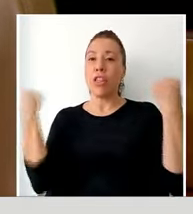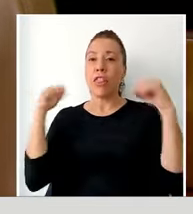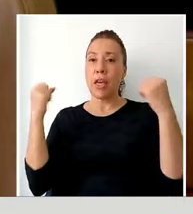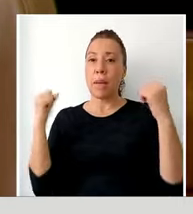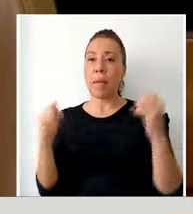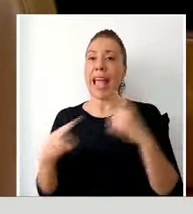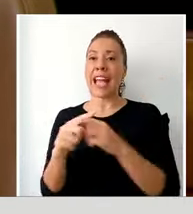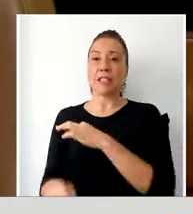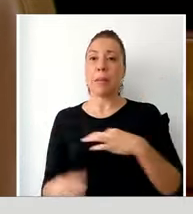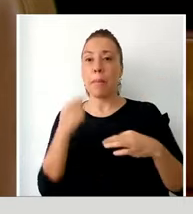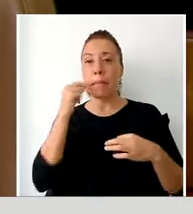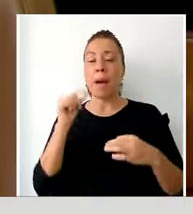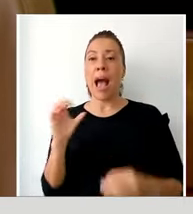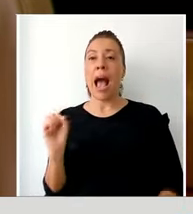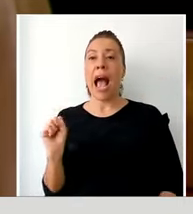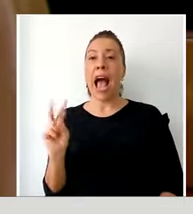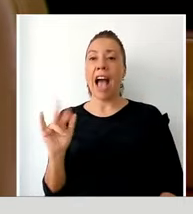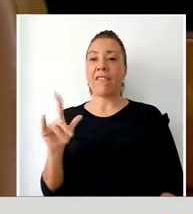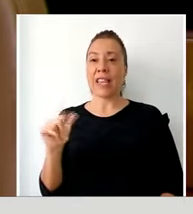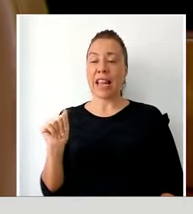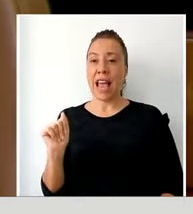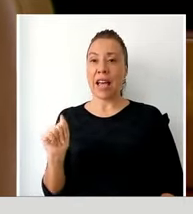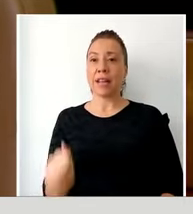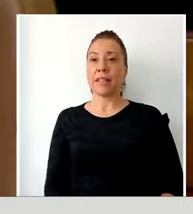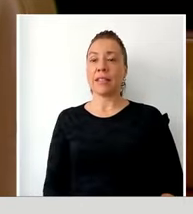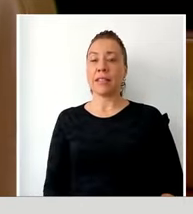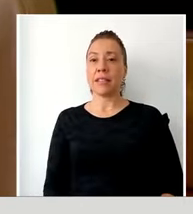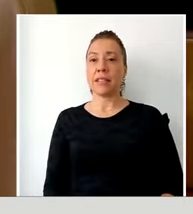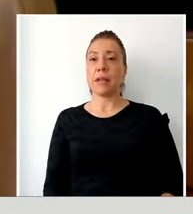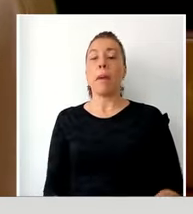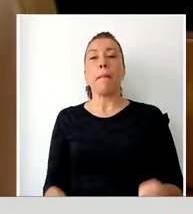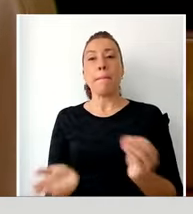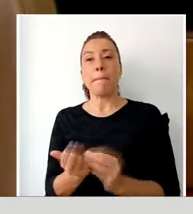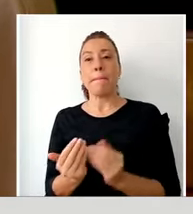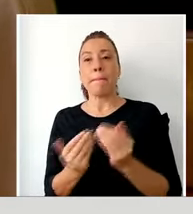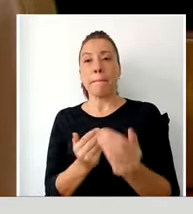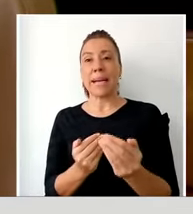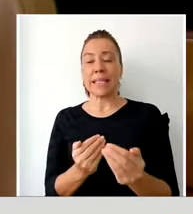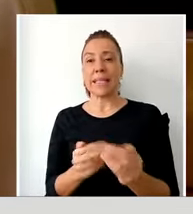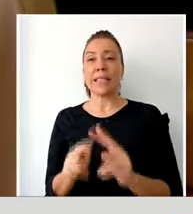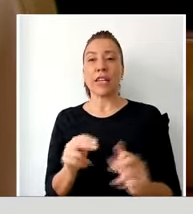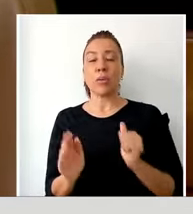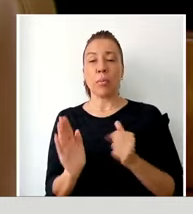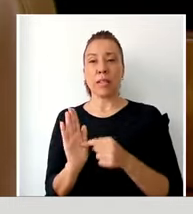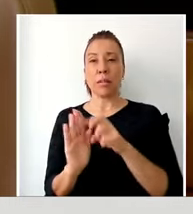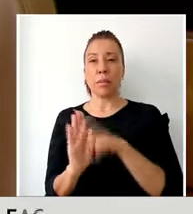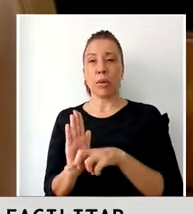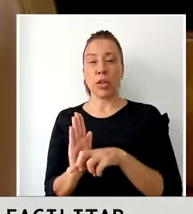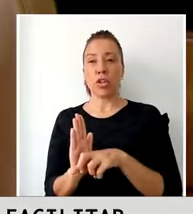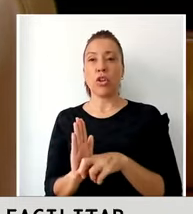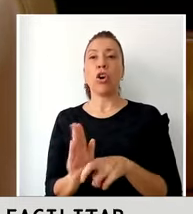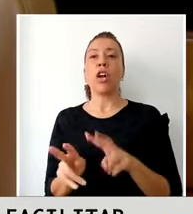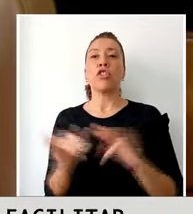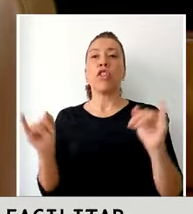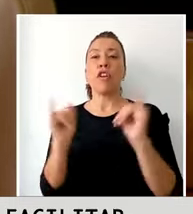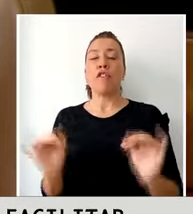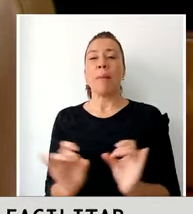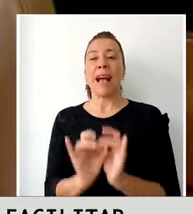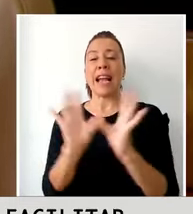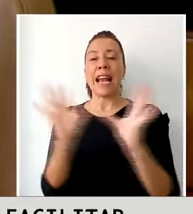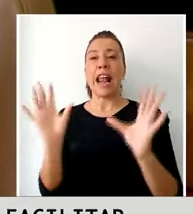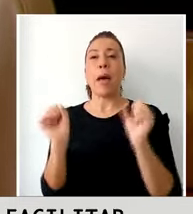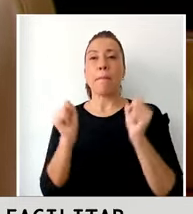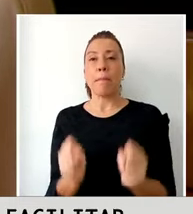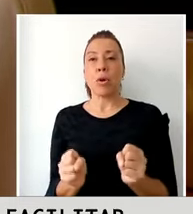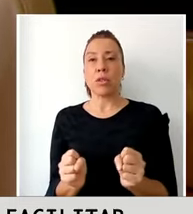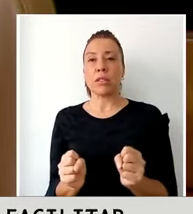Marco Antonio Ávila quien amplió la aplicación de este proyecto y que Reguló de manera más específica la posibilidad de